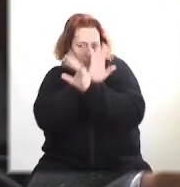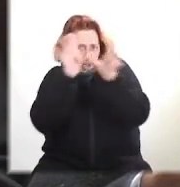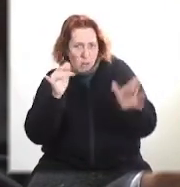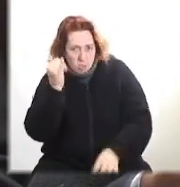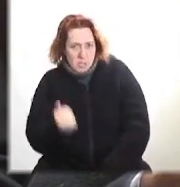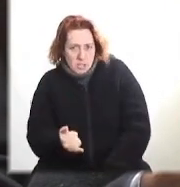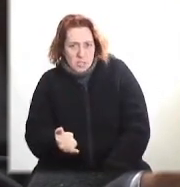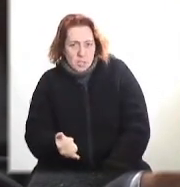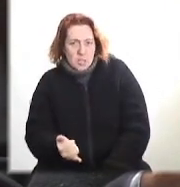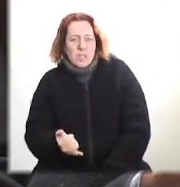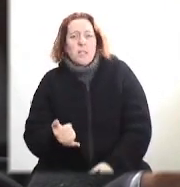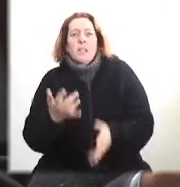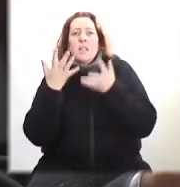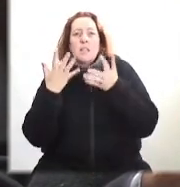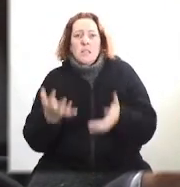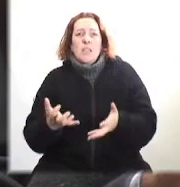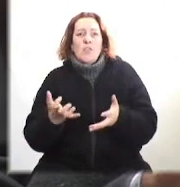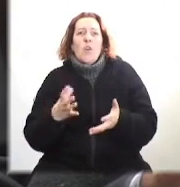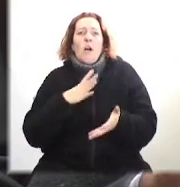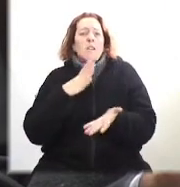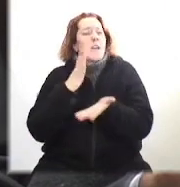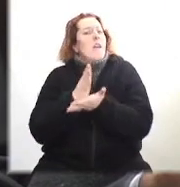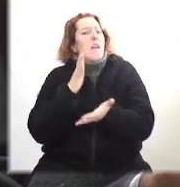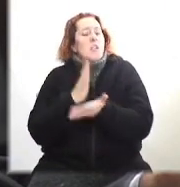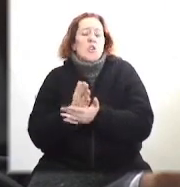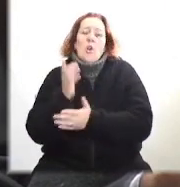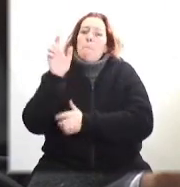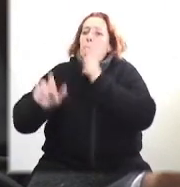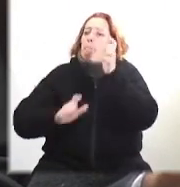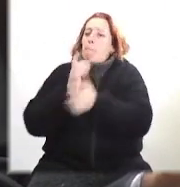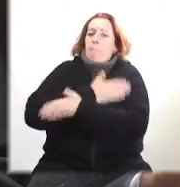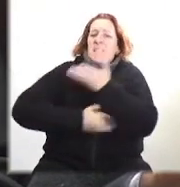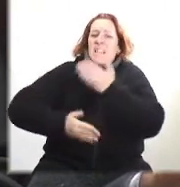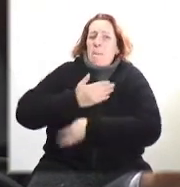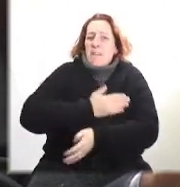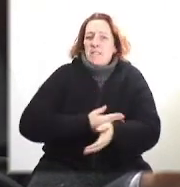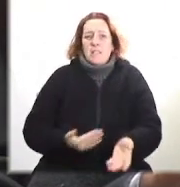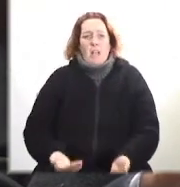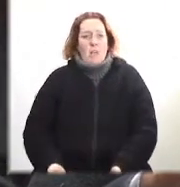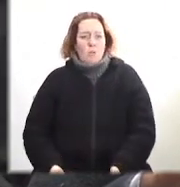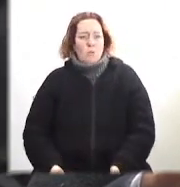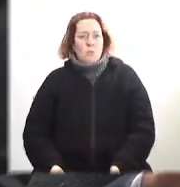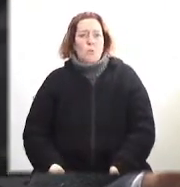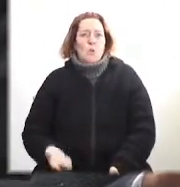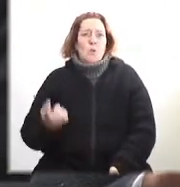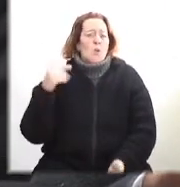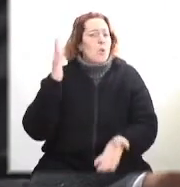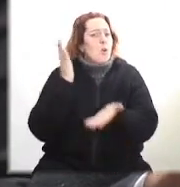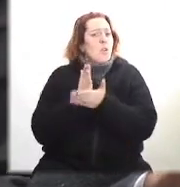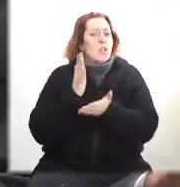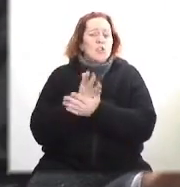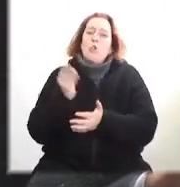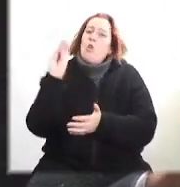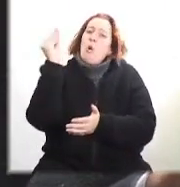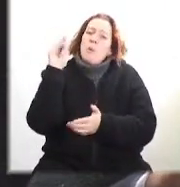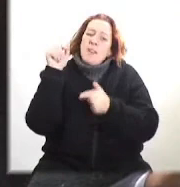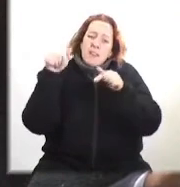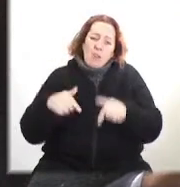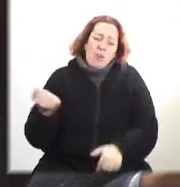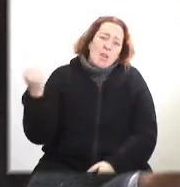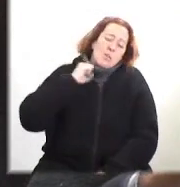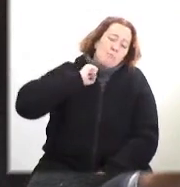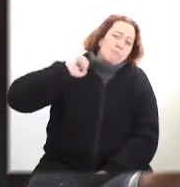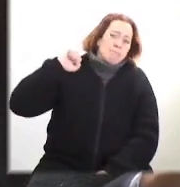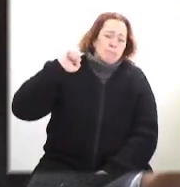Quiero que estén presentes los derechos de los discapacitados, los derechos de nuestros jóvenes que hoy se